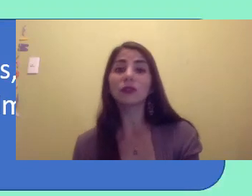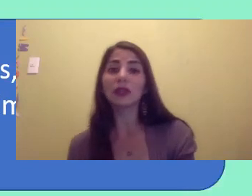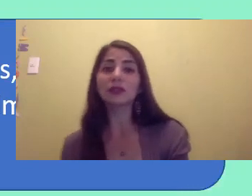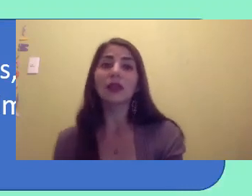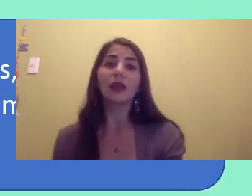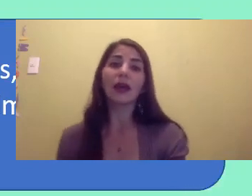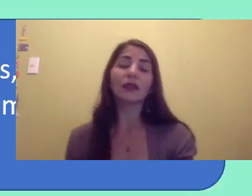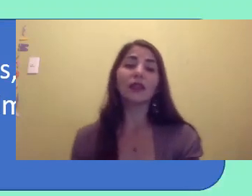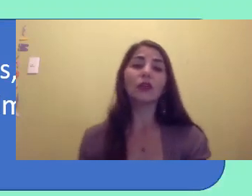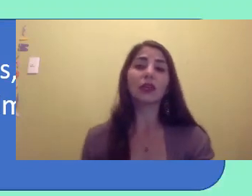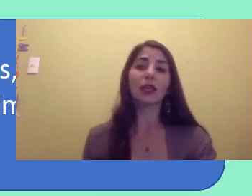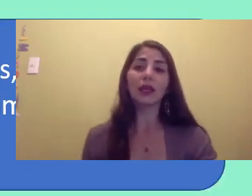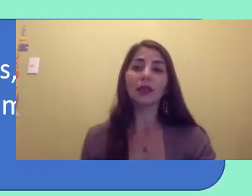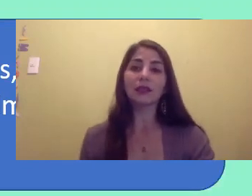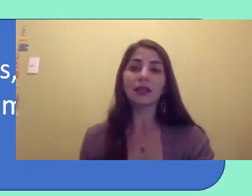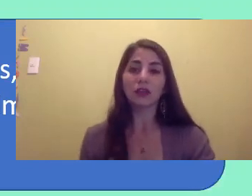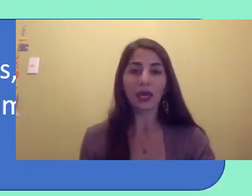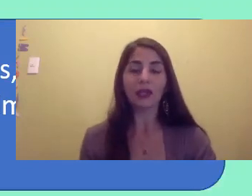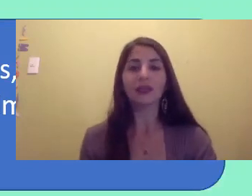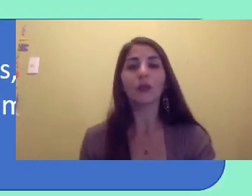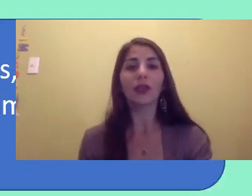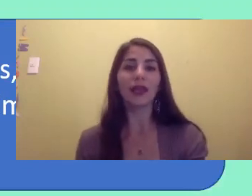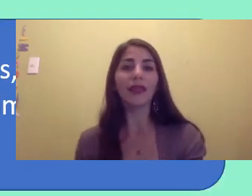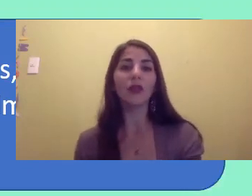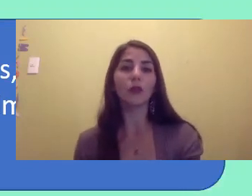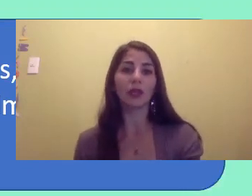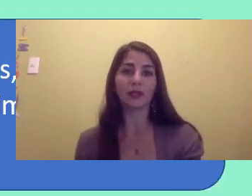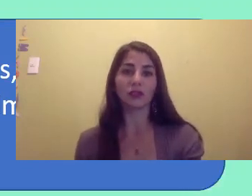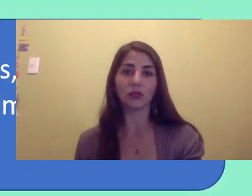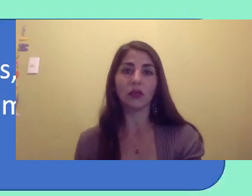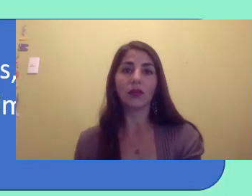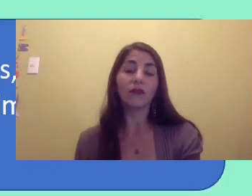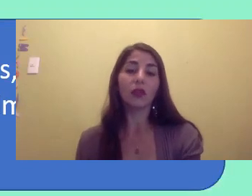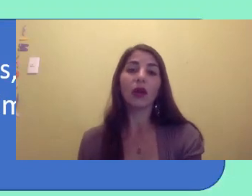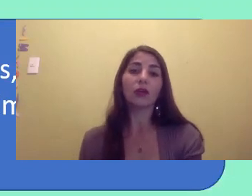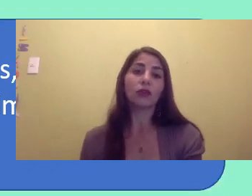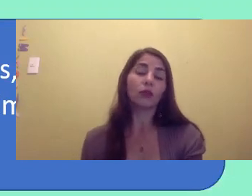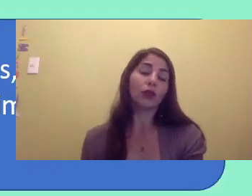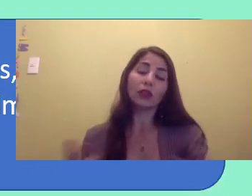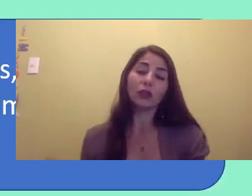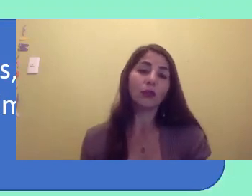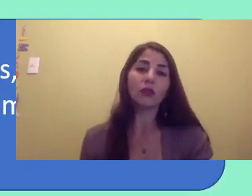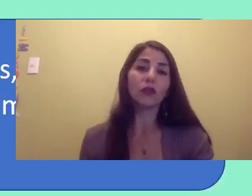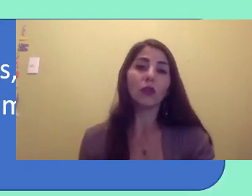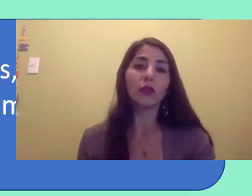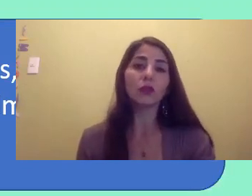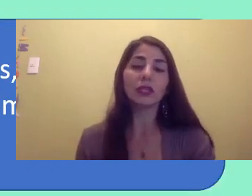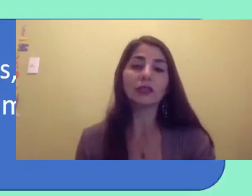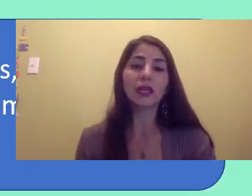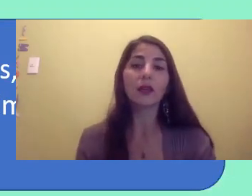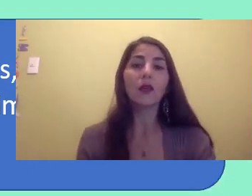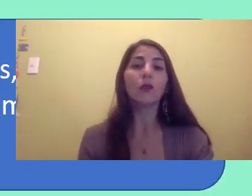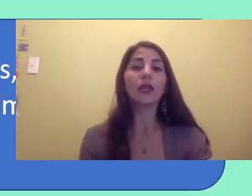esas personas han tenido que desarrollar esta modalidad de comunicación, debido a, por distintos motivos, no